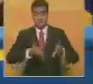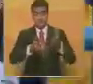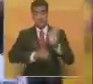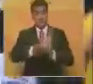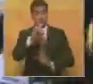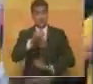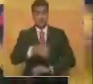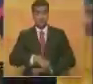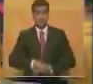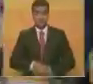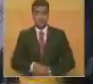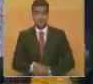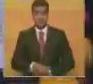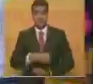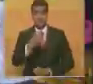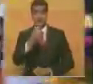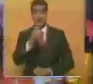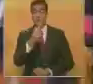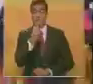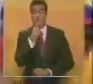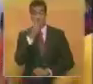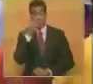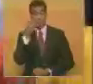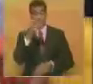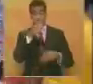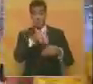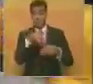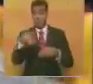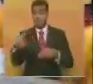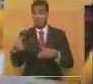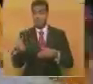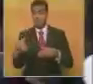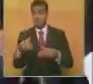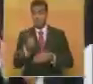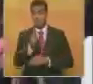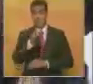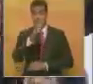progreso. Capriles Radonski invitó a la población a votar masivamente este 12 de febrero.